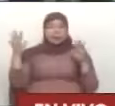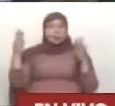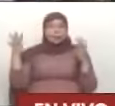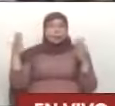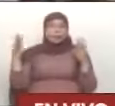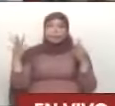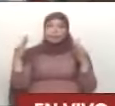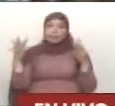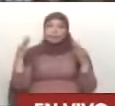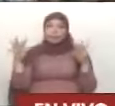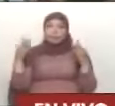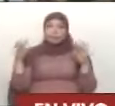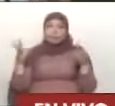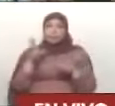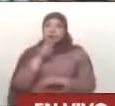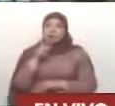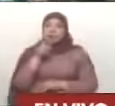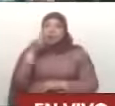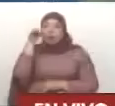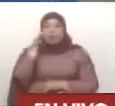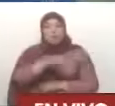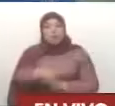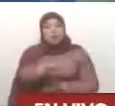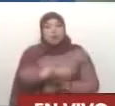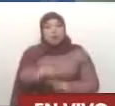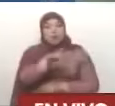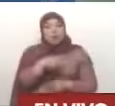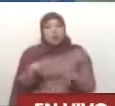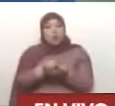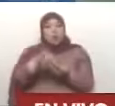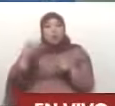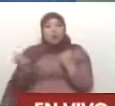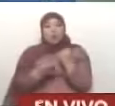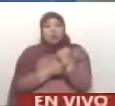Tan dañino para su pueblo como Guaidó.